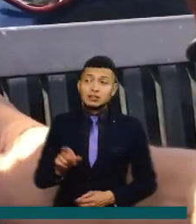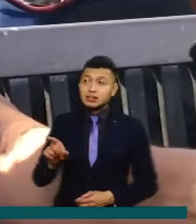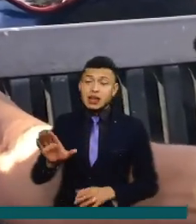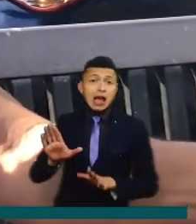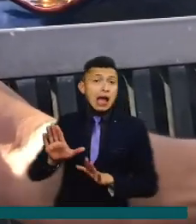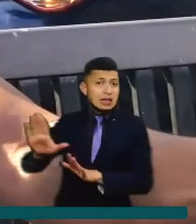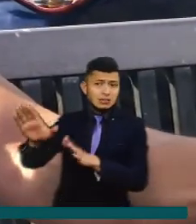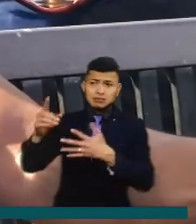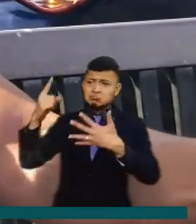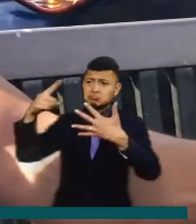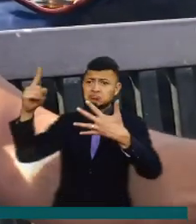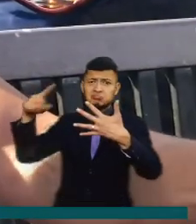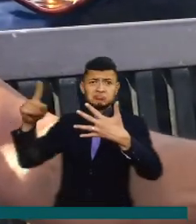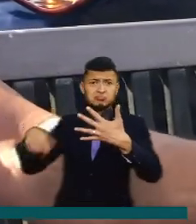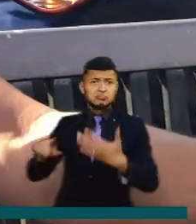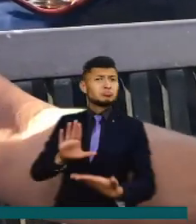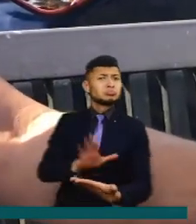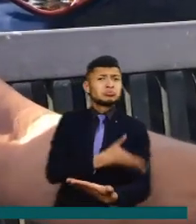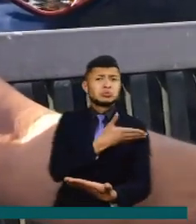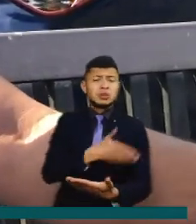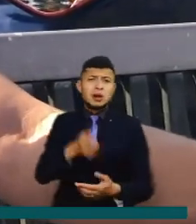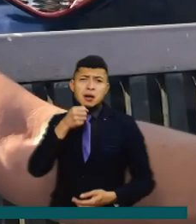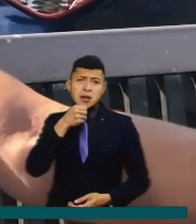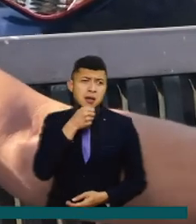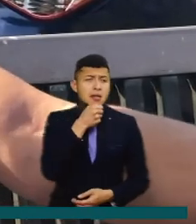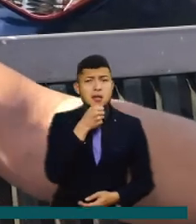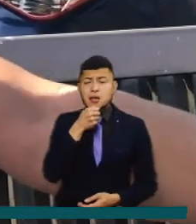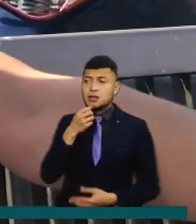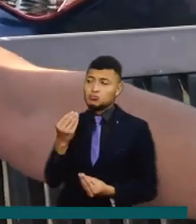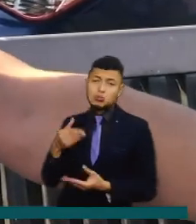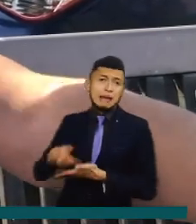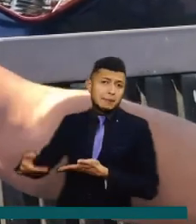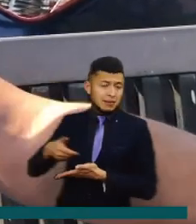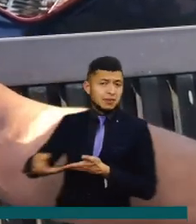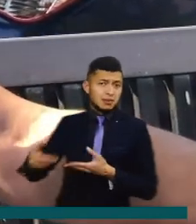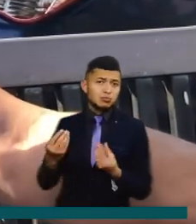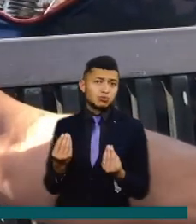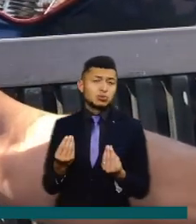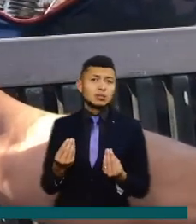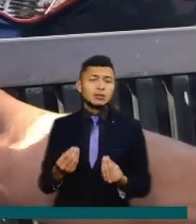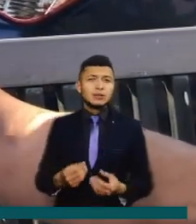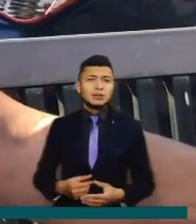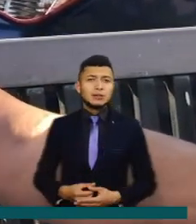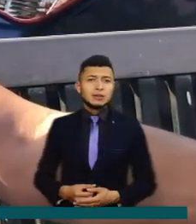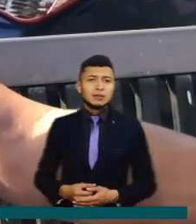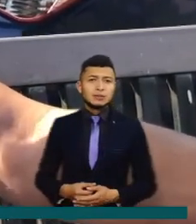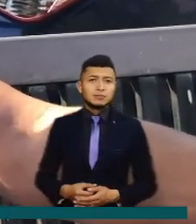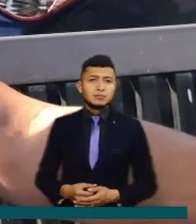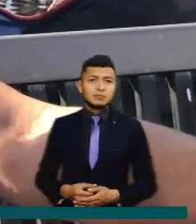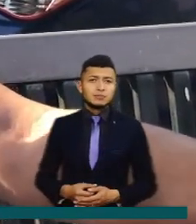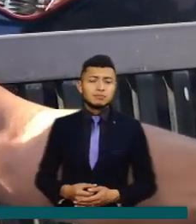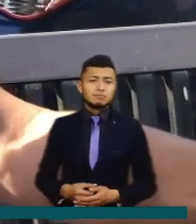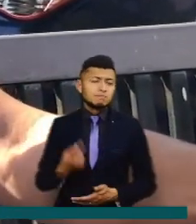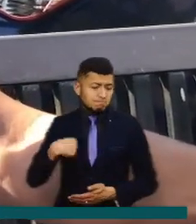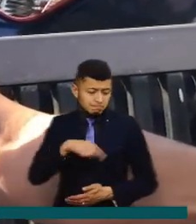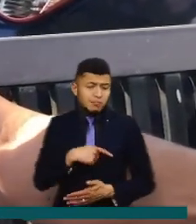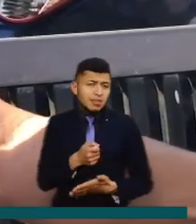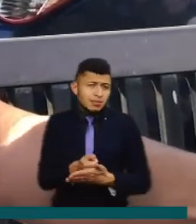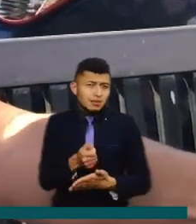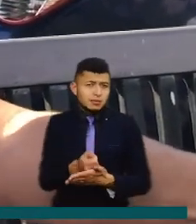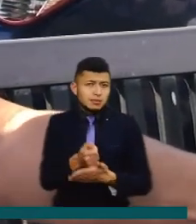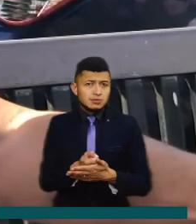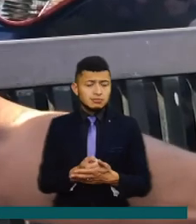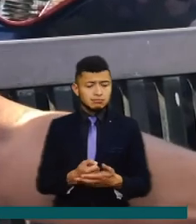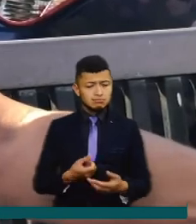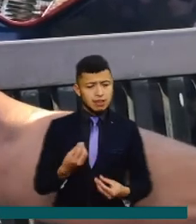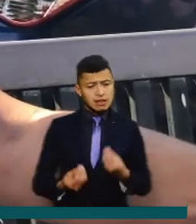repertorio que él interpretaba, pues es que nos piden y pues nosotros tratamos de